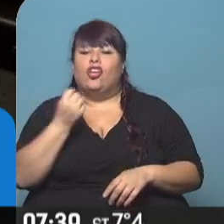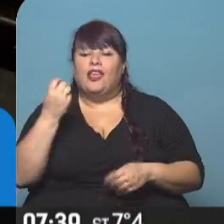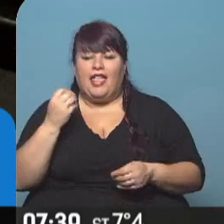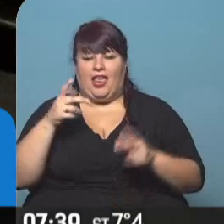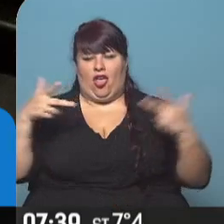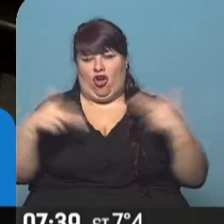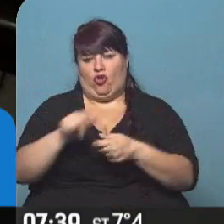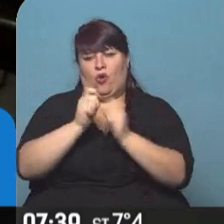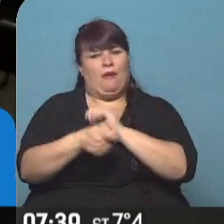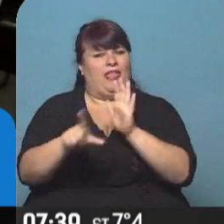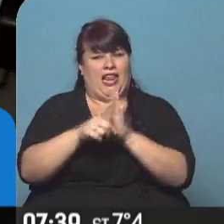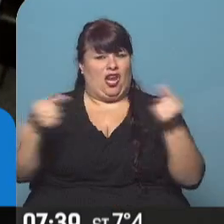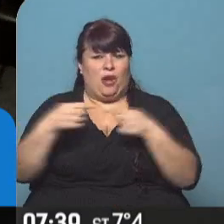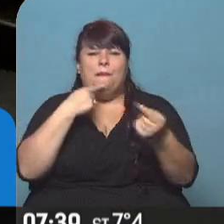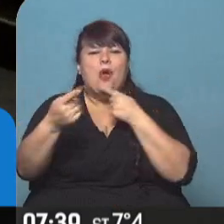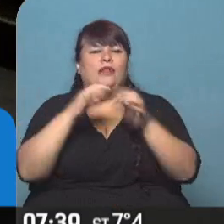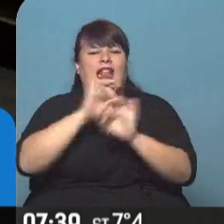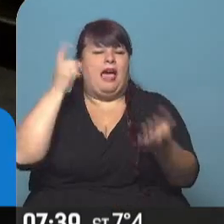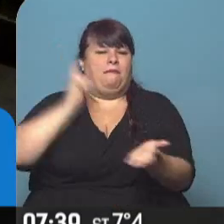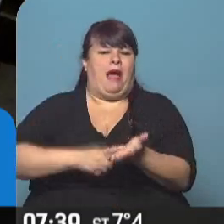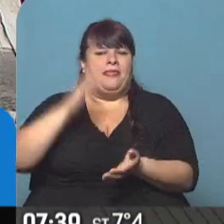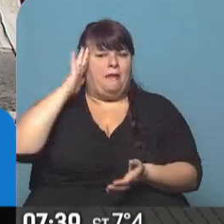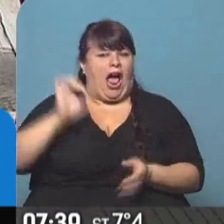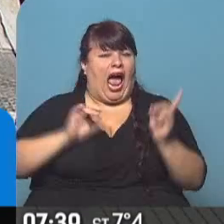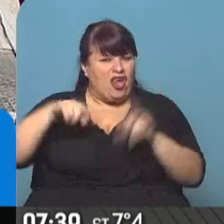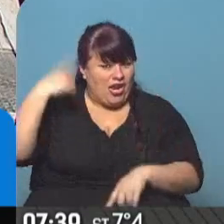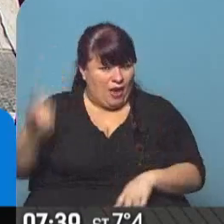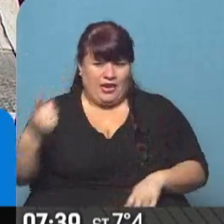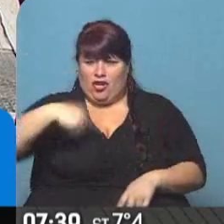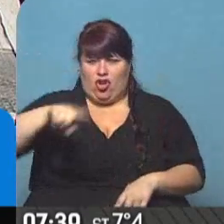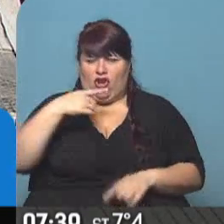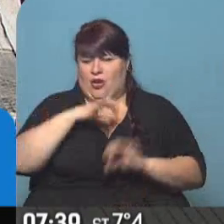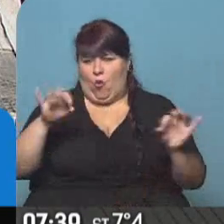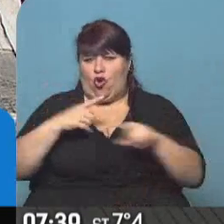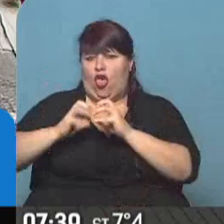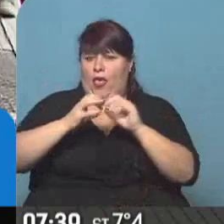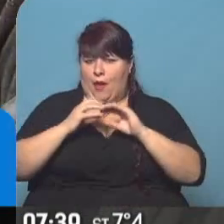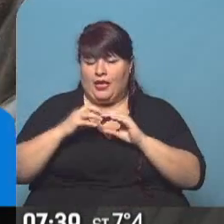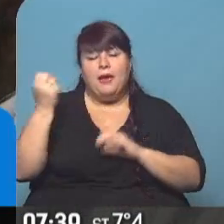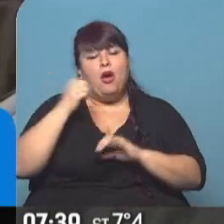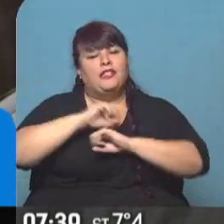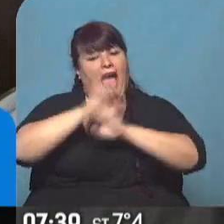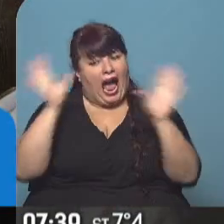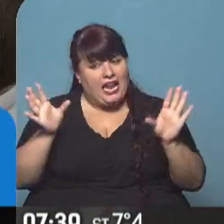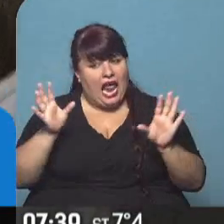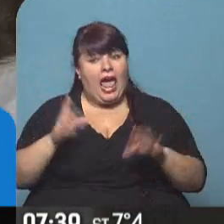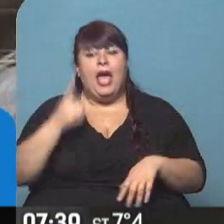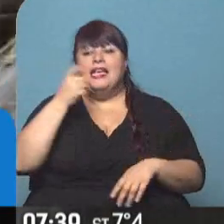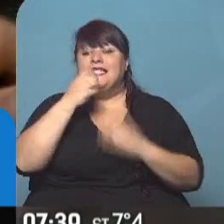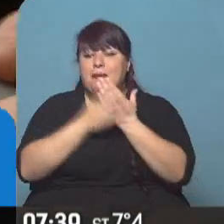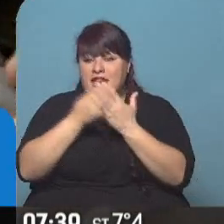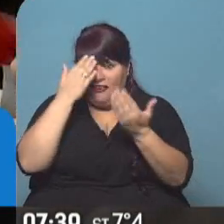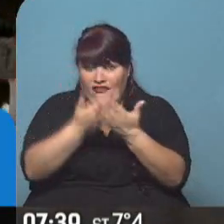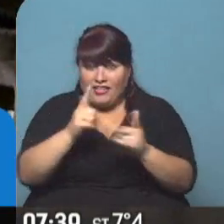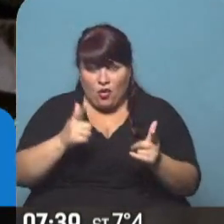de frenar una reforma completamente inconsulta que se quiere imponer a partir de marzo del año que viene, que absolutamente nadie discutió. Está bueno aclarar también que primero, que si la ministra no da la cara